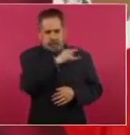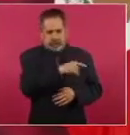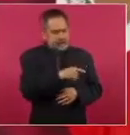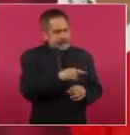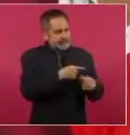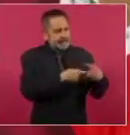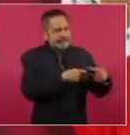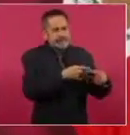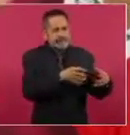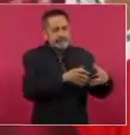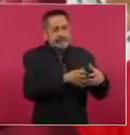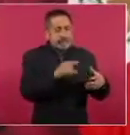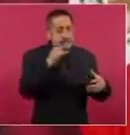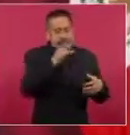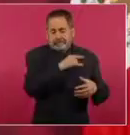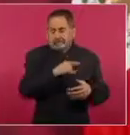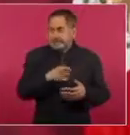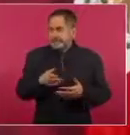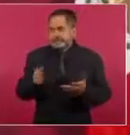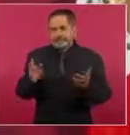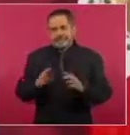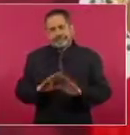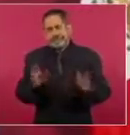que quiero militarizar